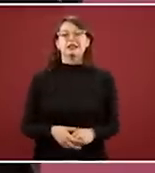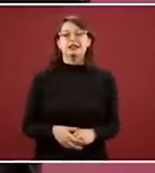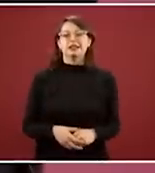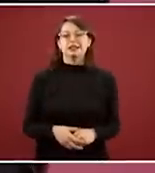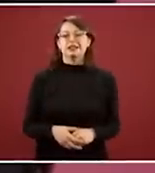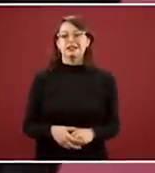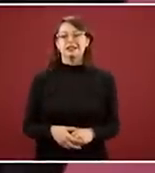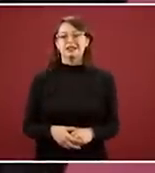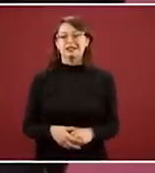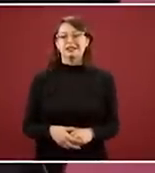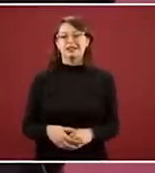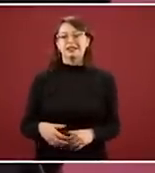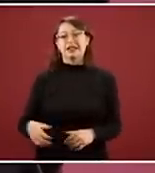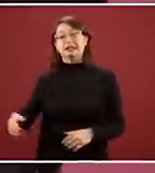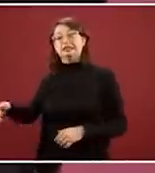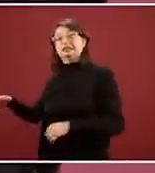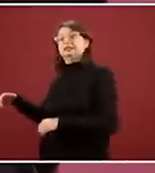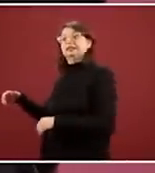a punto de que se lo llevaran, ¿no?